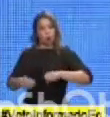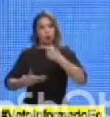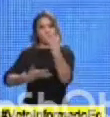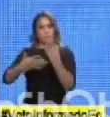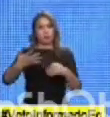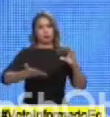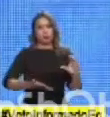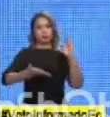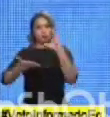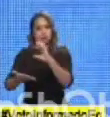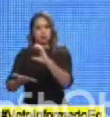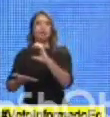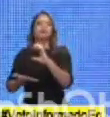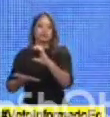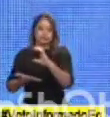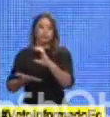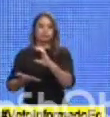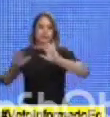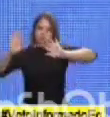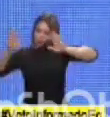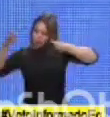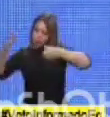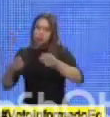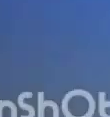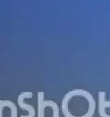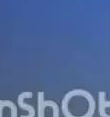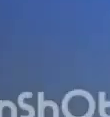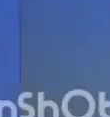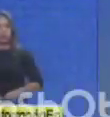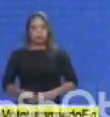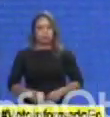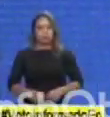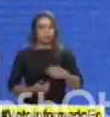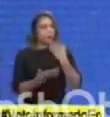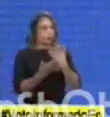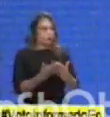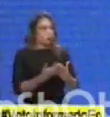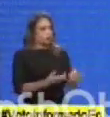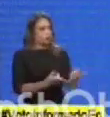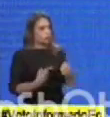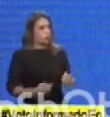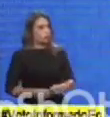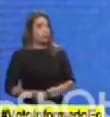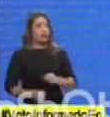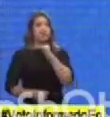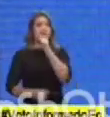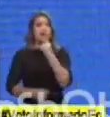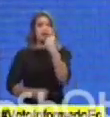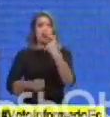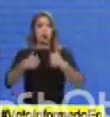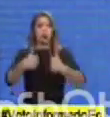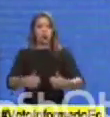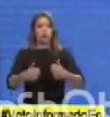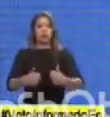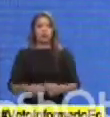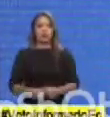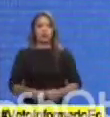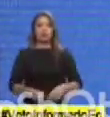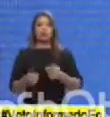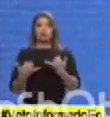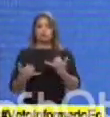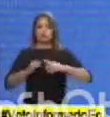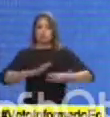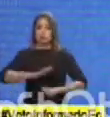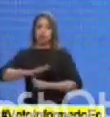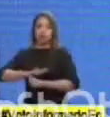correspondiente y puedan atender de manera inmediata es por la pregunta Gisela porque aquí nos falta un candidato Y eso voy a hablar de corrupción un